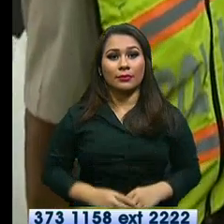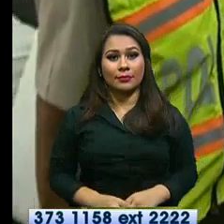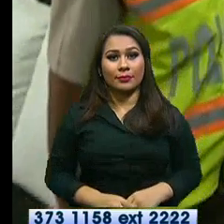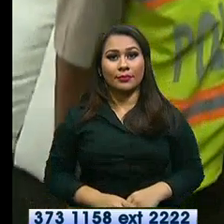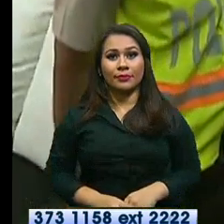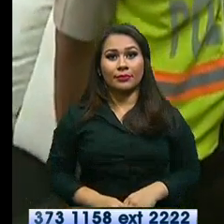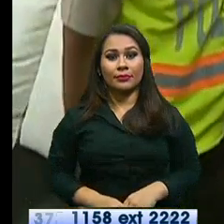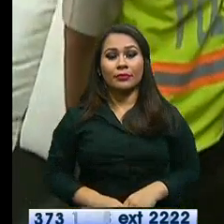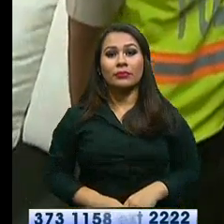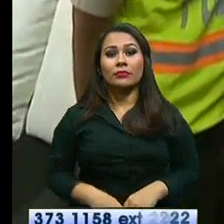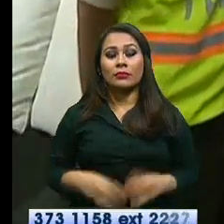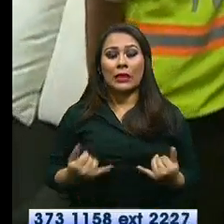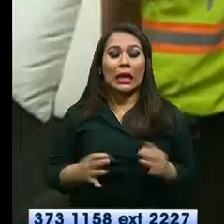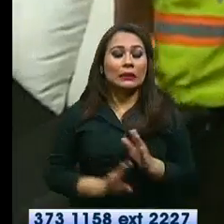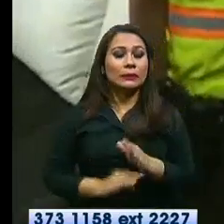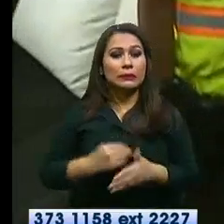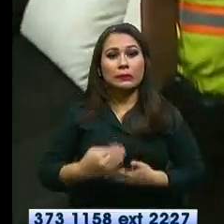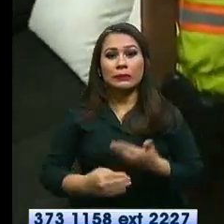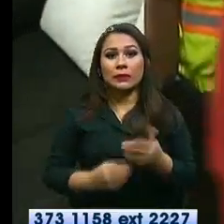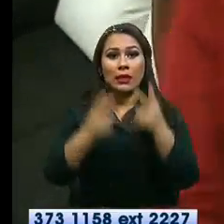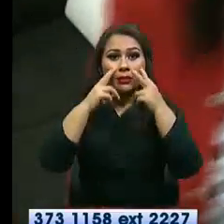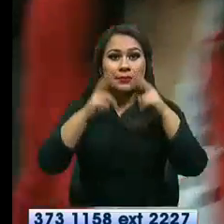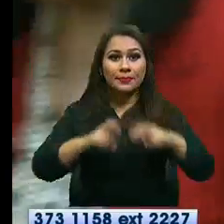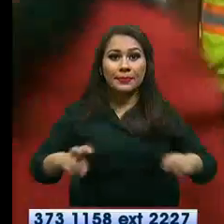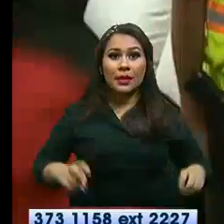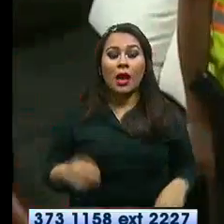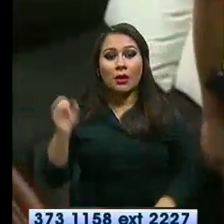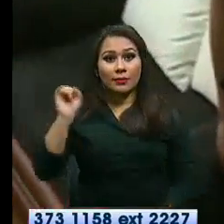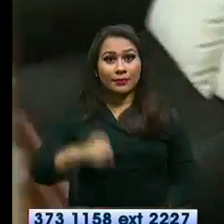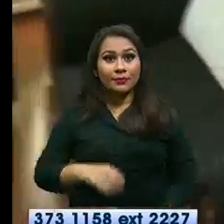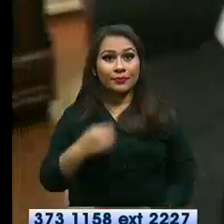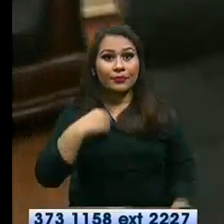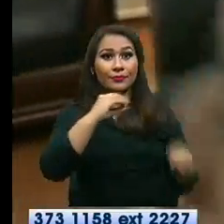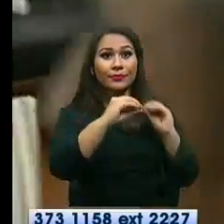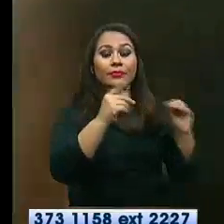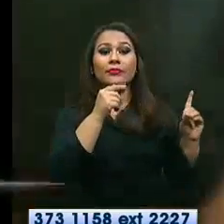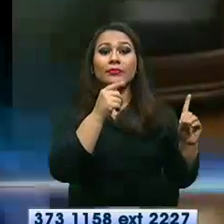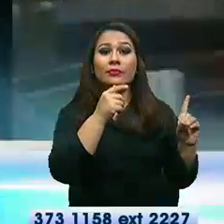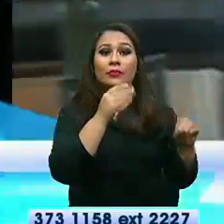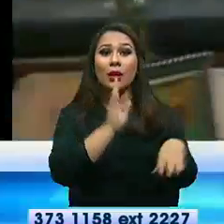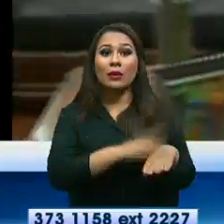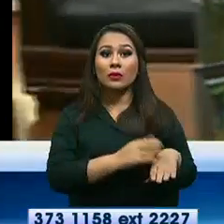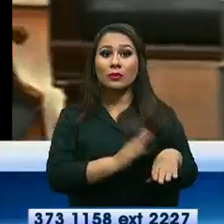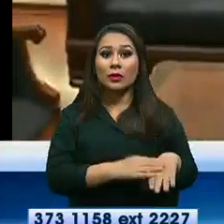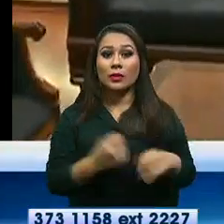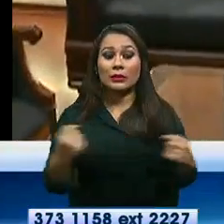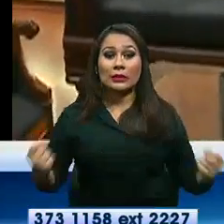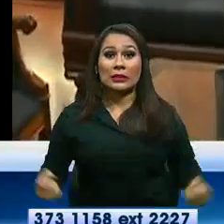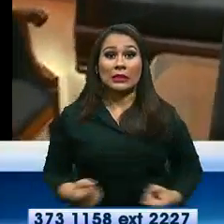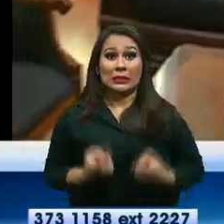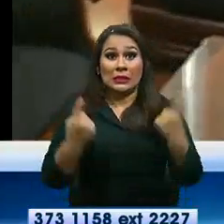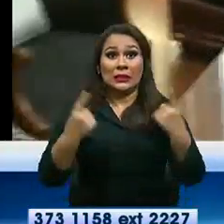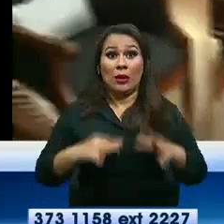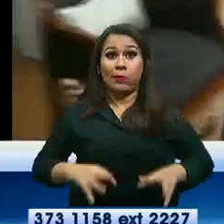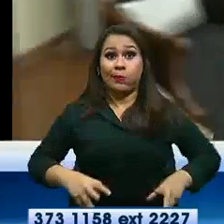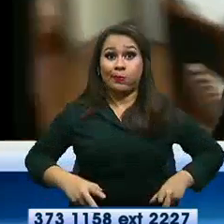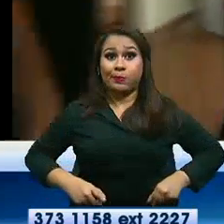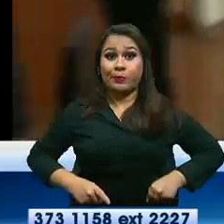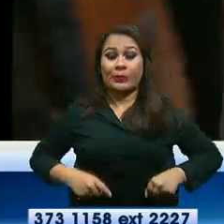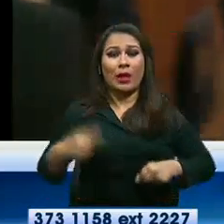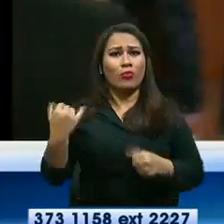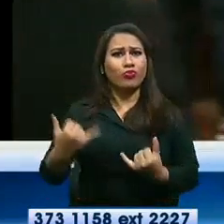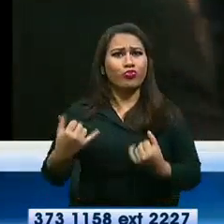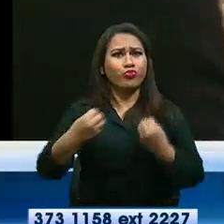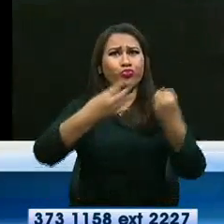Son los avances en las investigaciones que se impulsan para determinar a los responsables de uno de los escándalos de corrupción más grandes